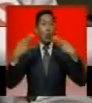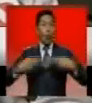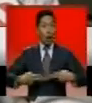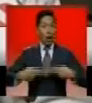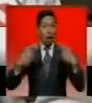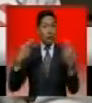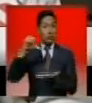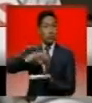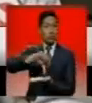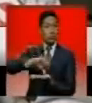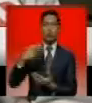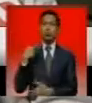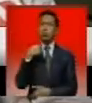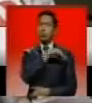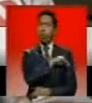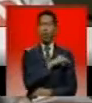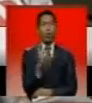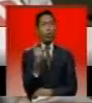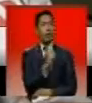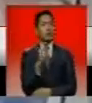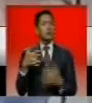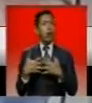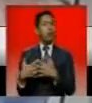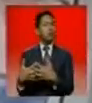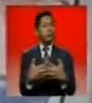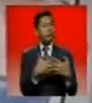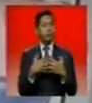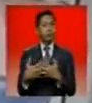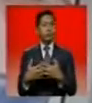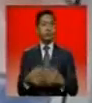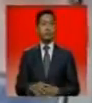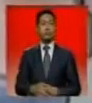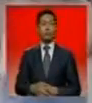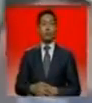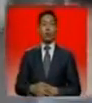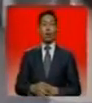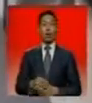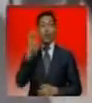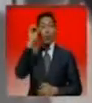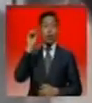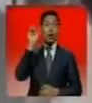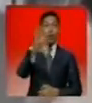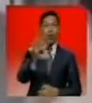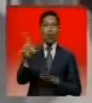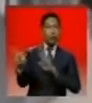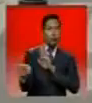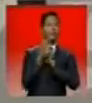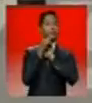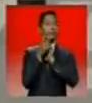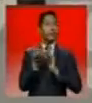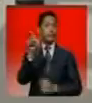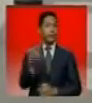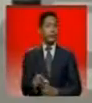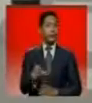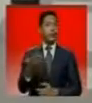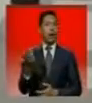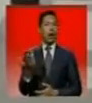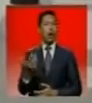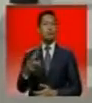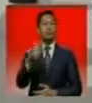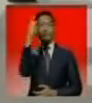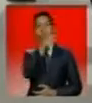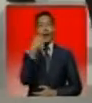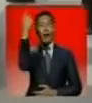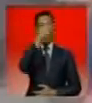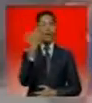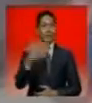guaquillenses, necesitamos de unidad. El video habría permitido identificar al responsable, que es buscado intensamente por